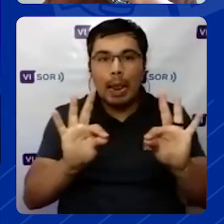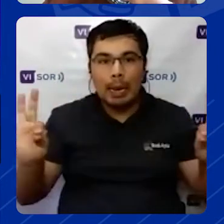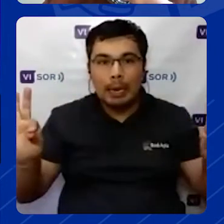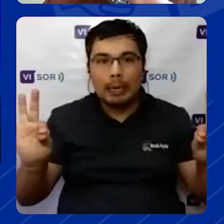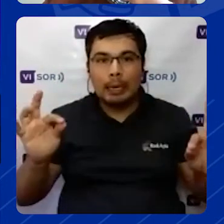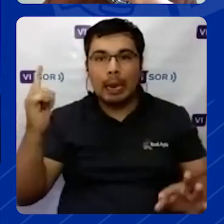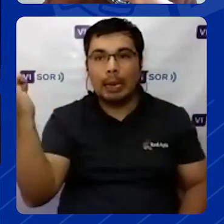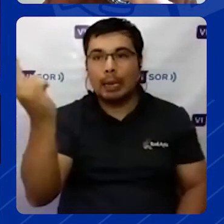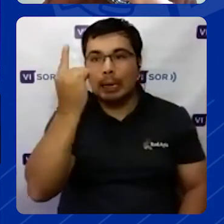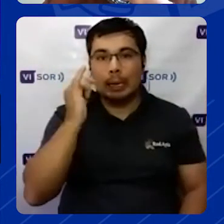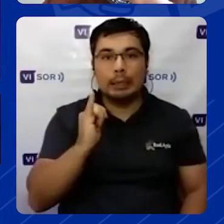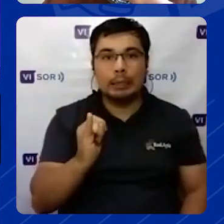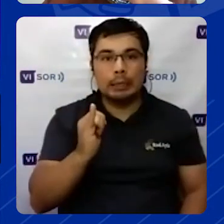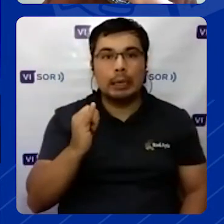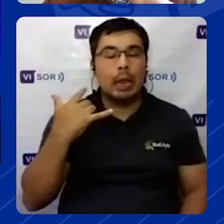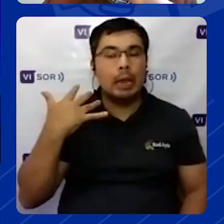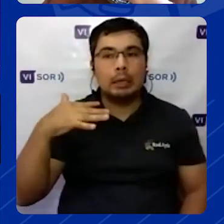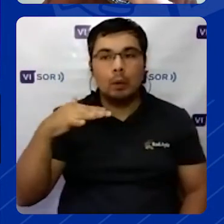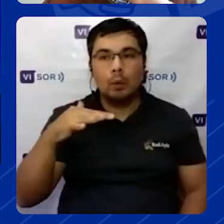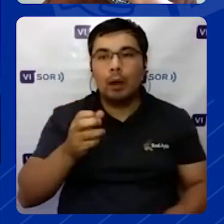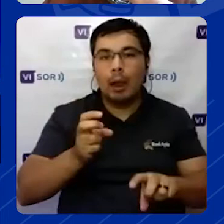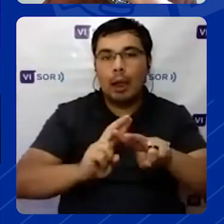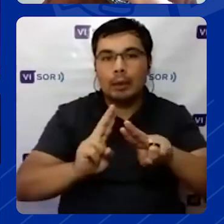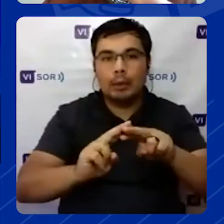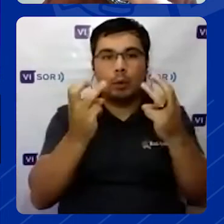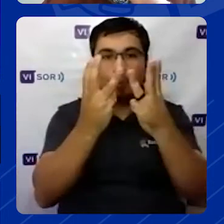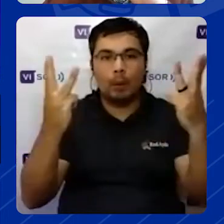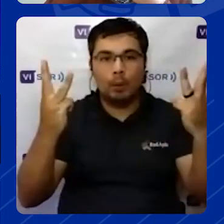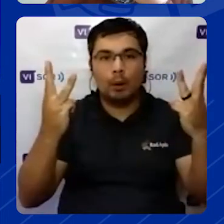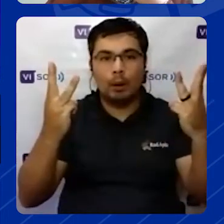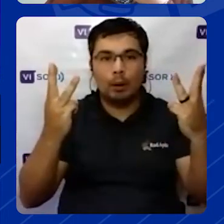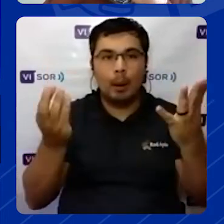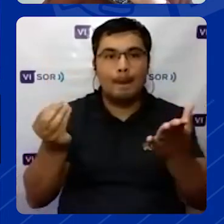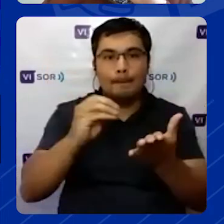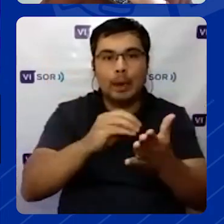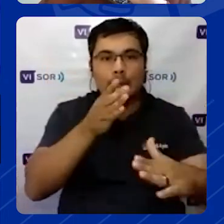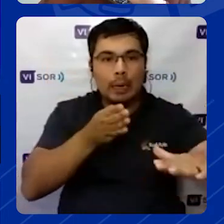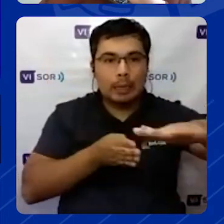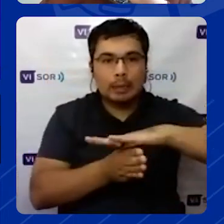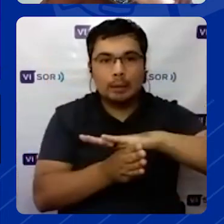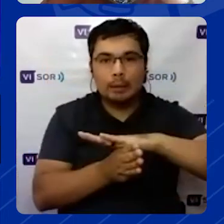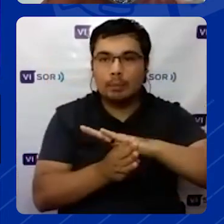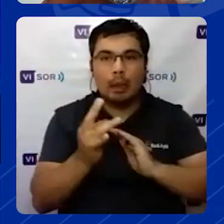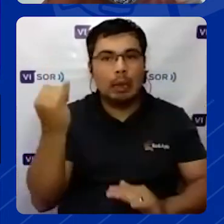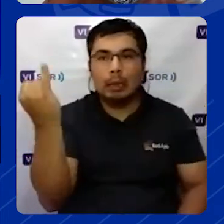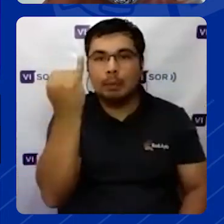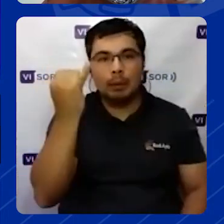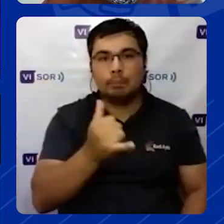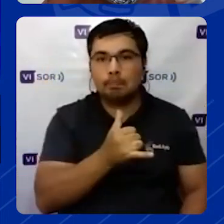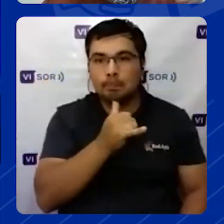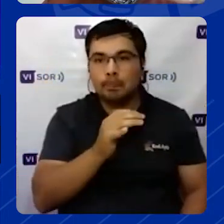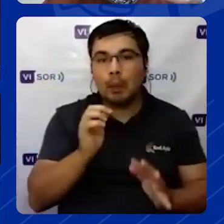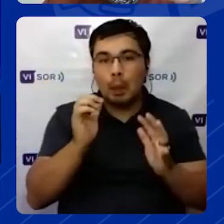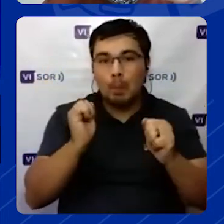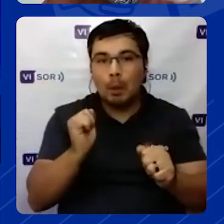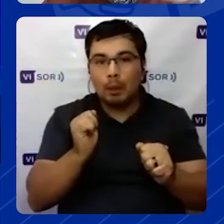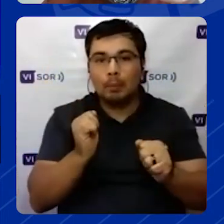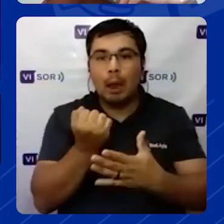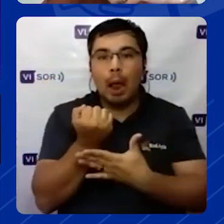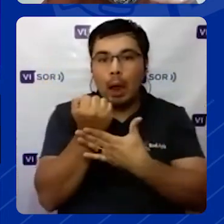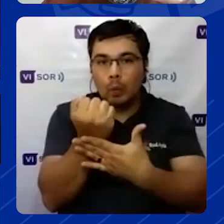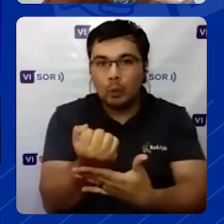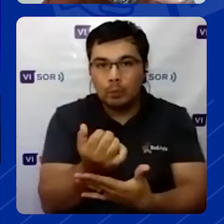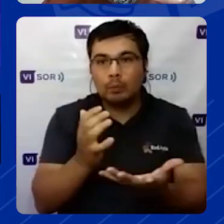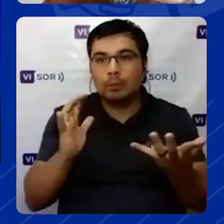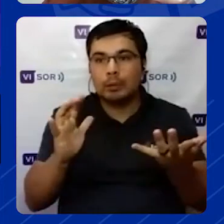es intentar hacer una página web más accesible, donde, independiente de que esté, o sea, podemos ayudar, pero si es que no es tan